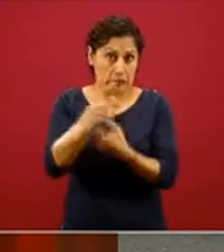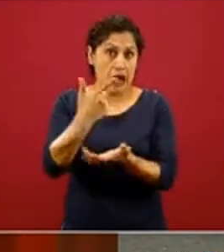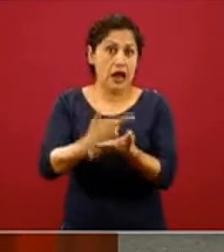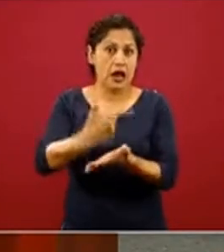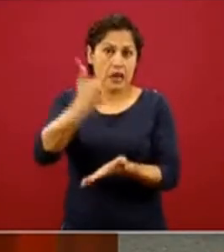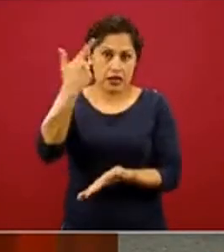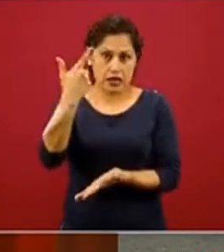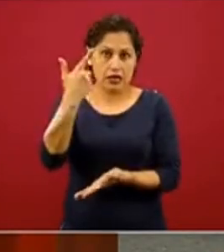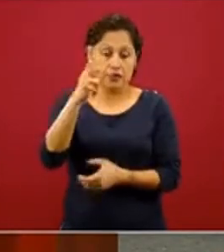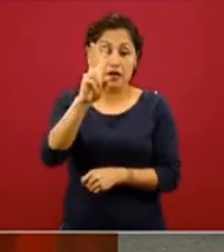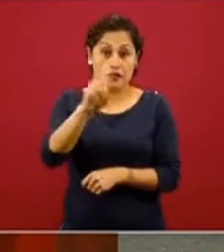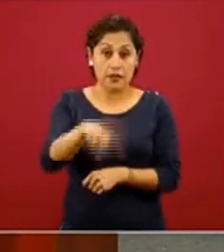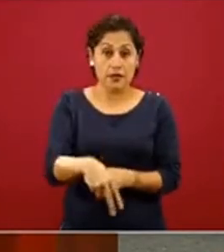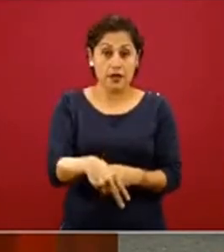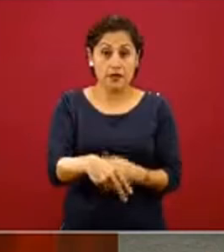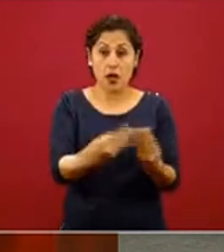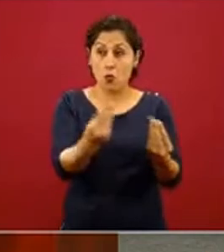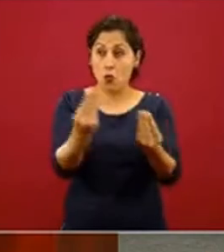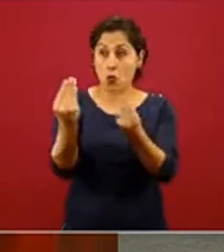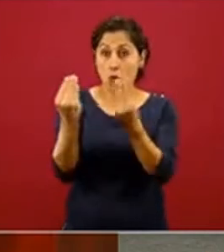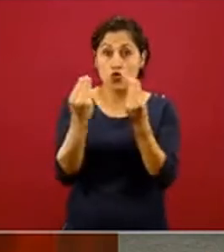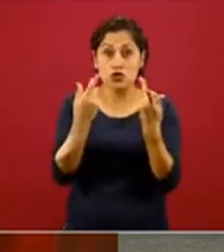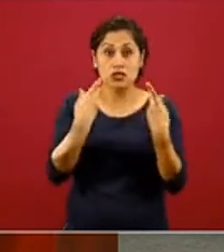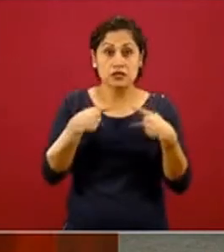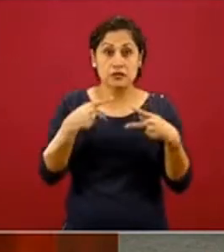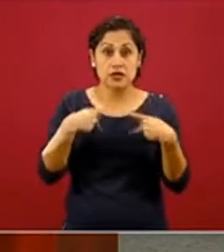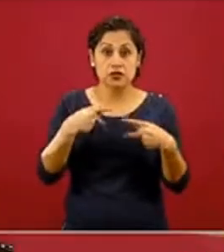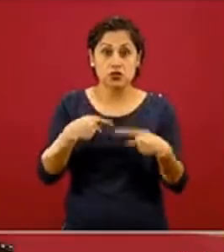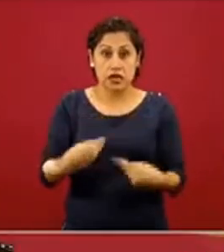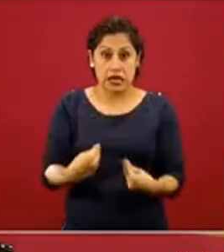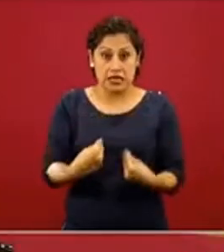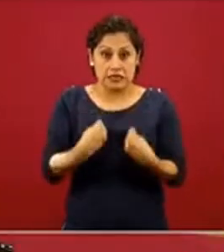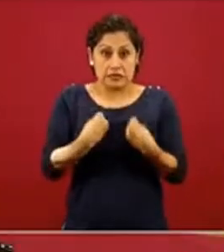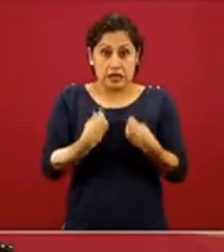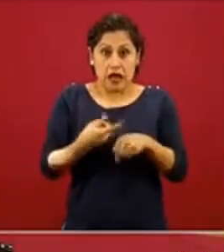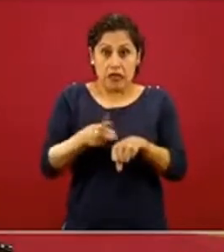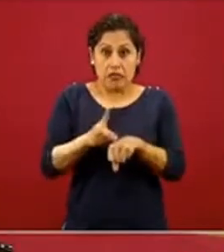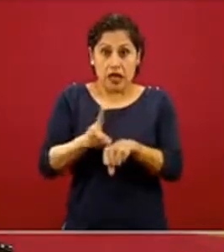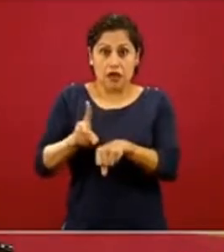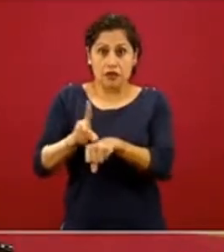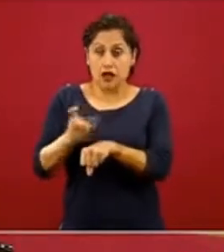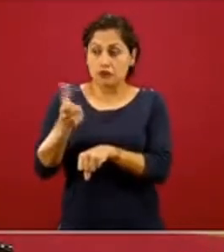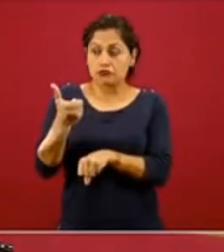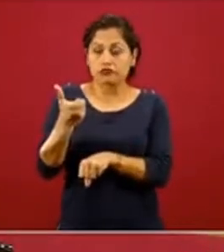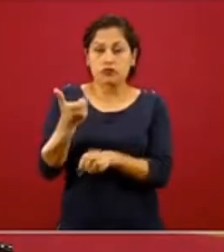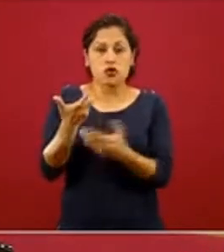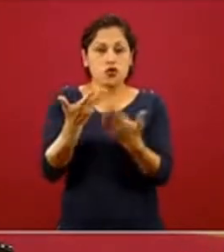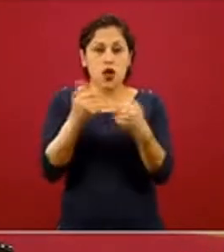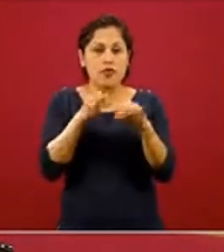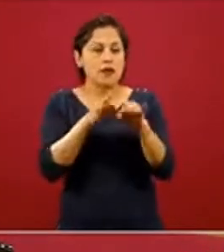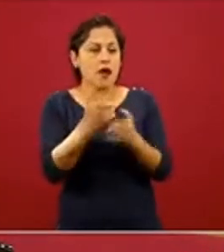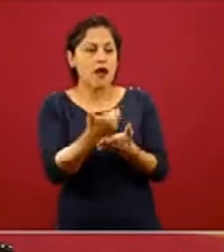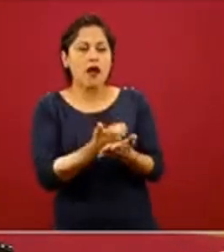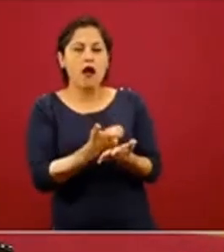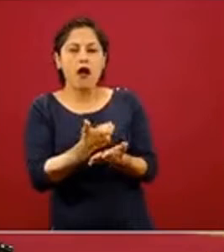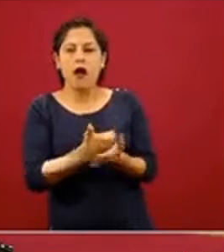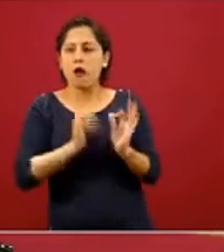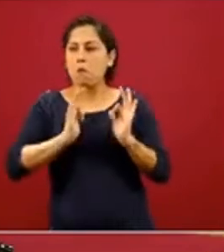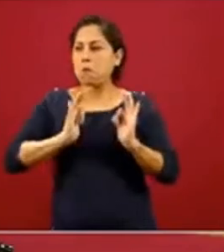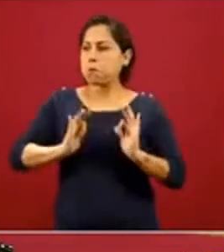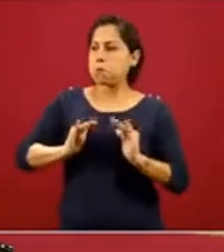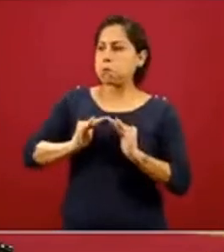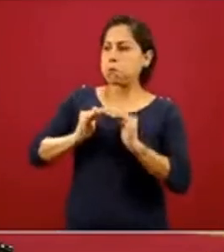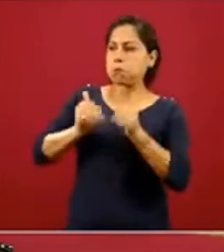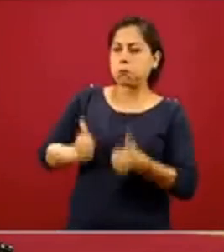pocas, que viven al día, que no tienen un ingreso fijo, que necesitan salir para poder vender